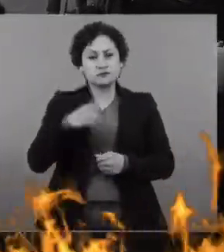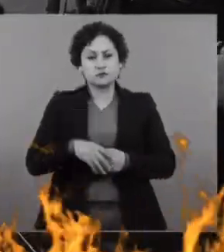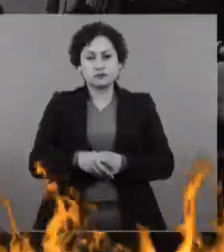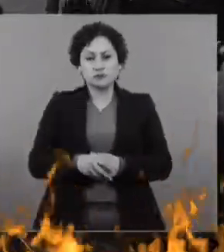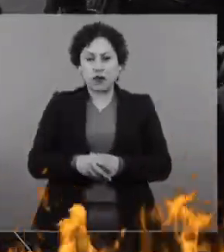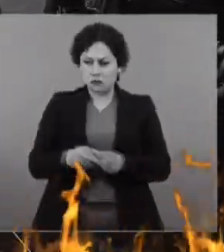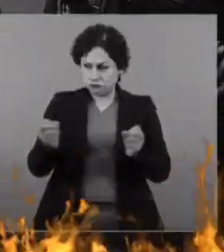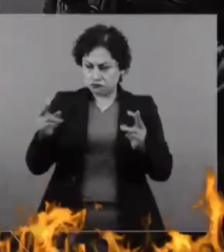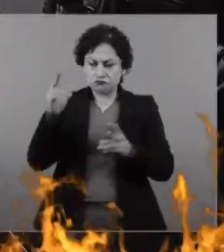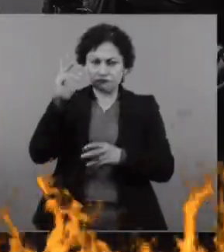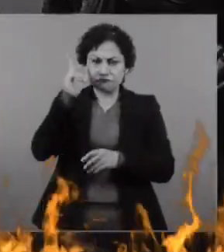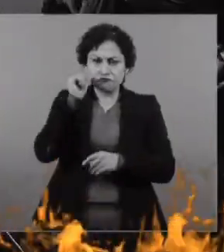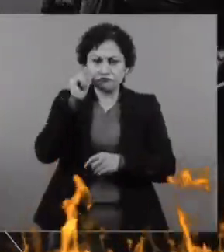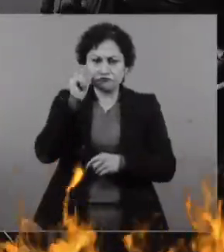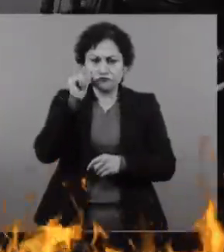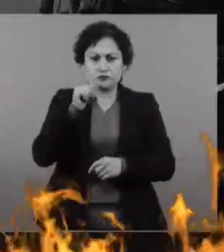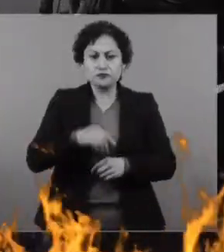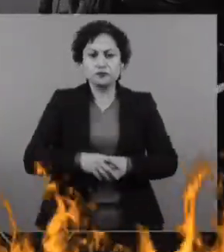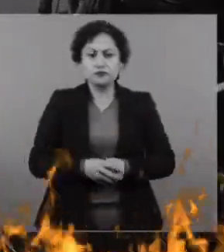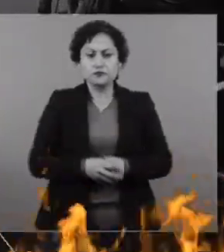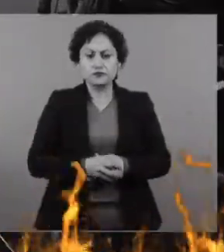¿Sí?